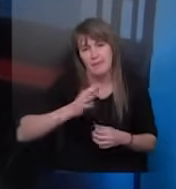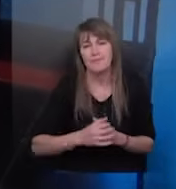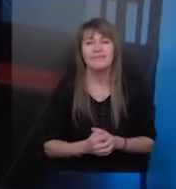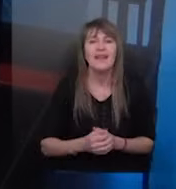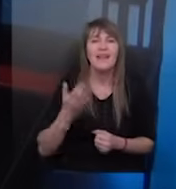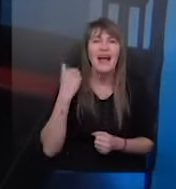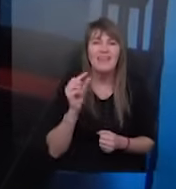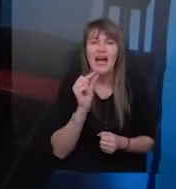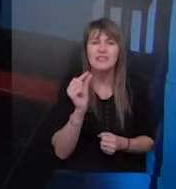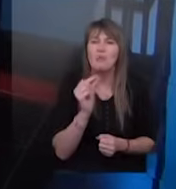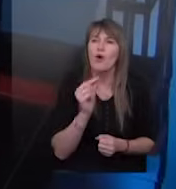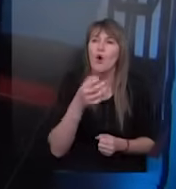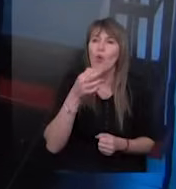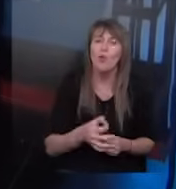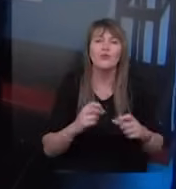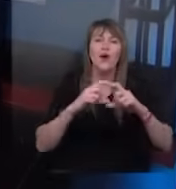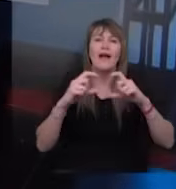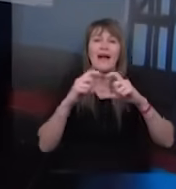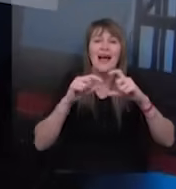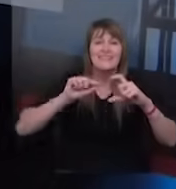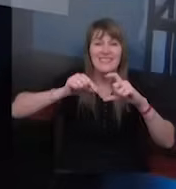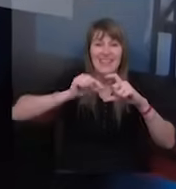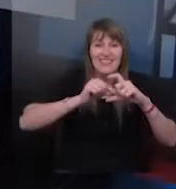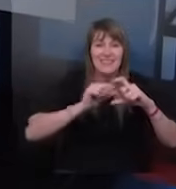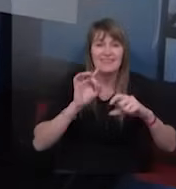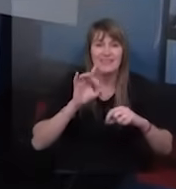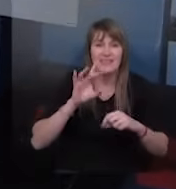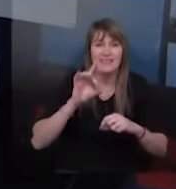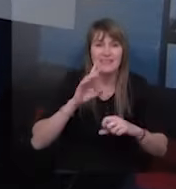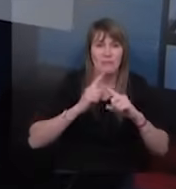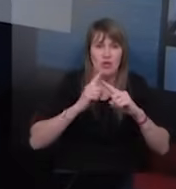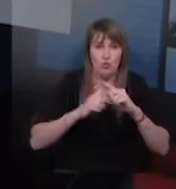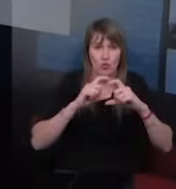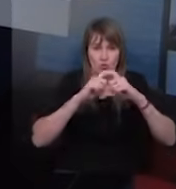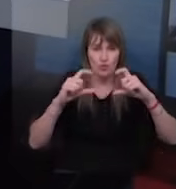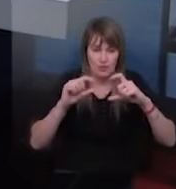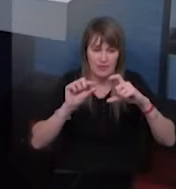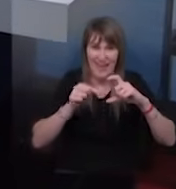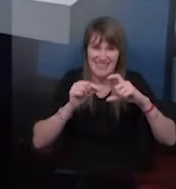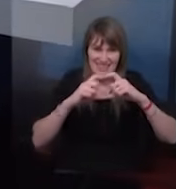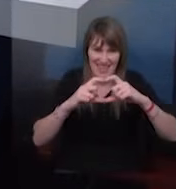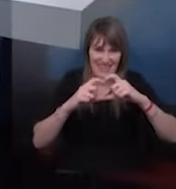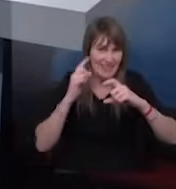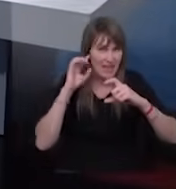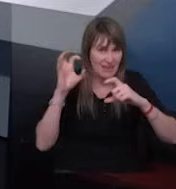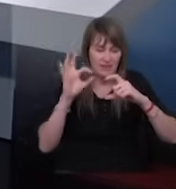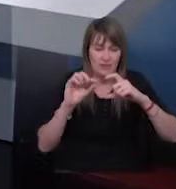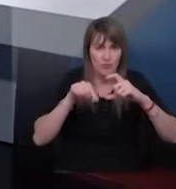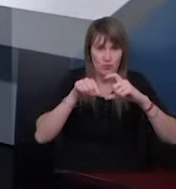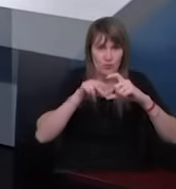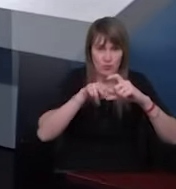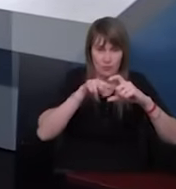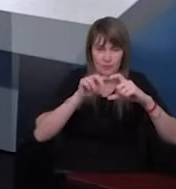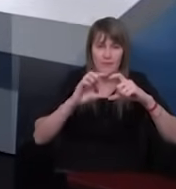hacía poco que habían salido los cassettes, de 15 minutos eran. Y cuando el 14 de